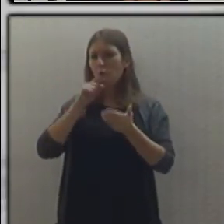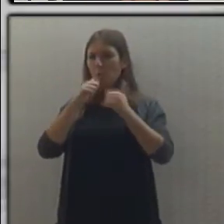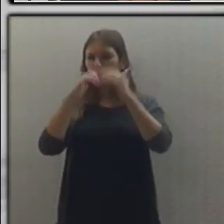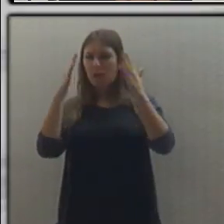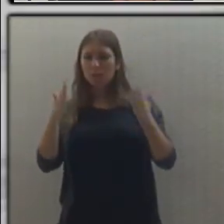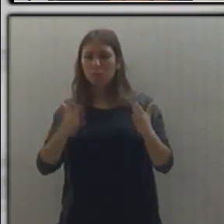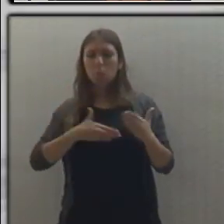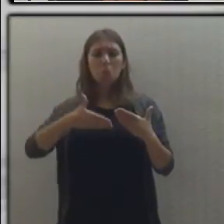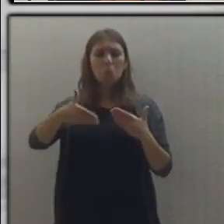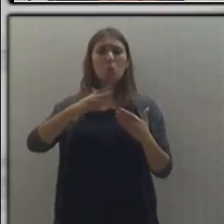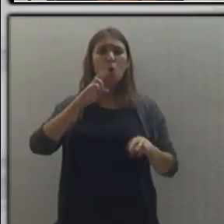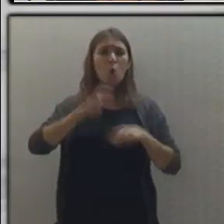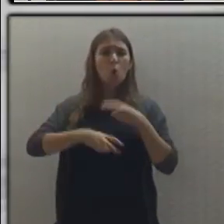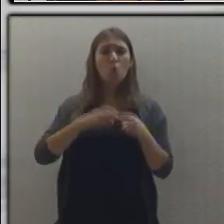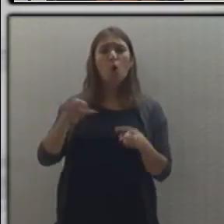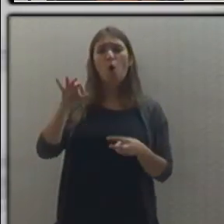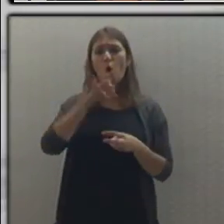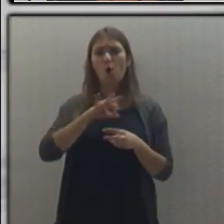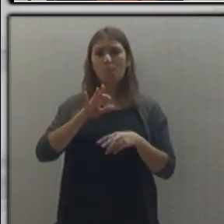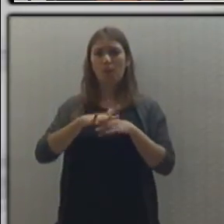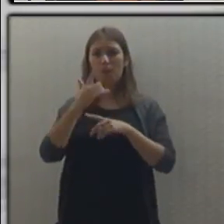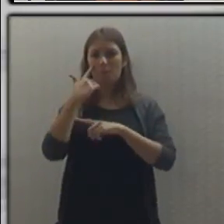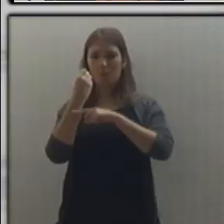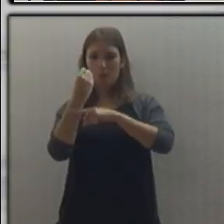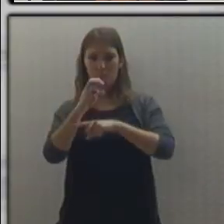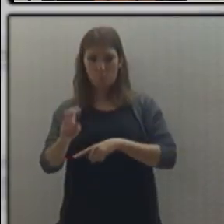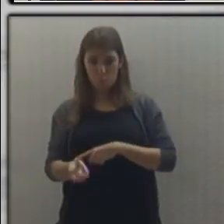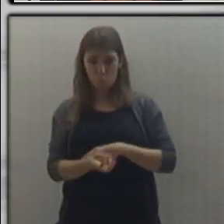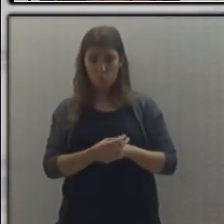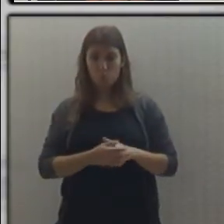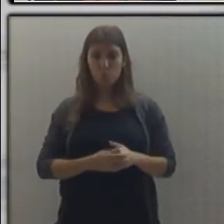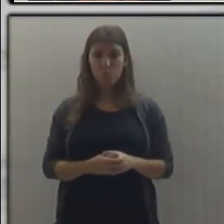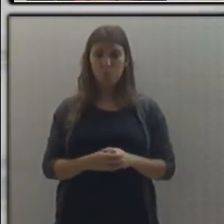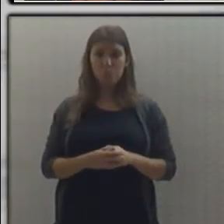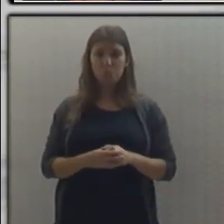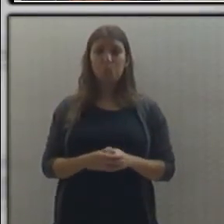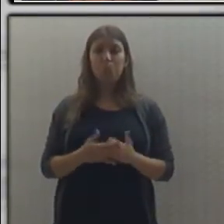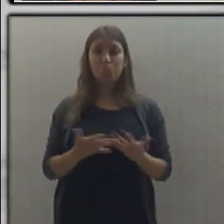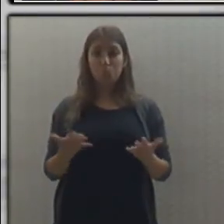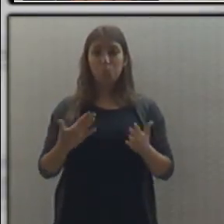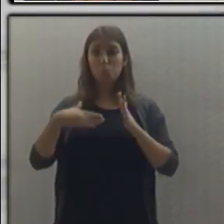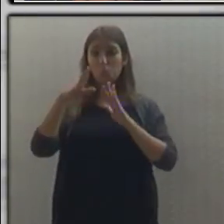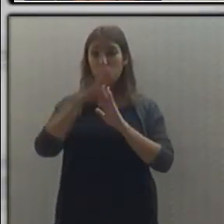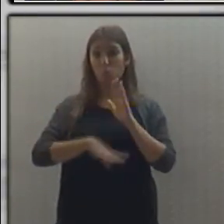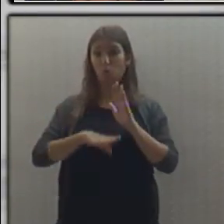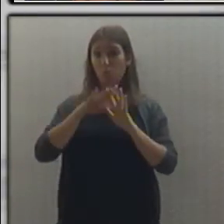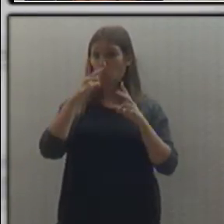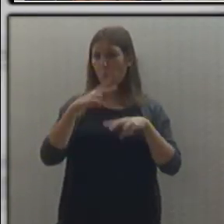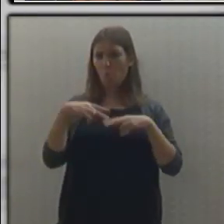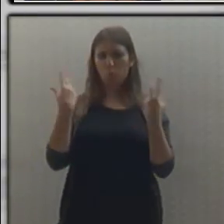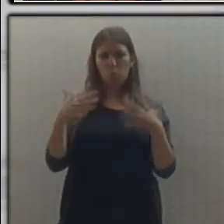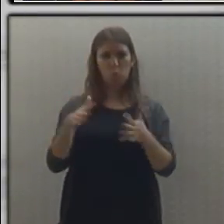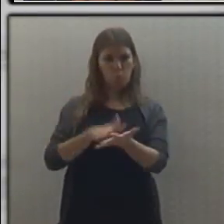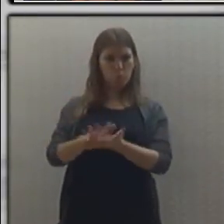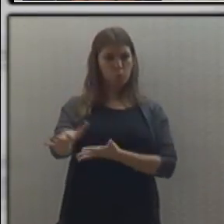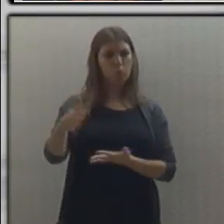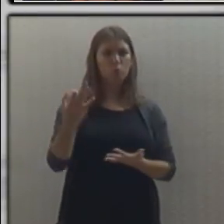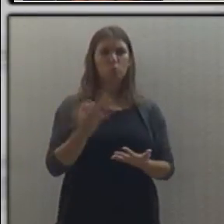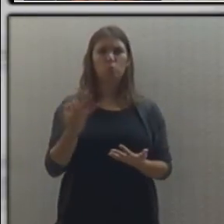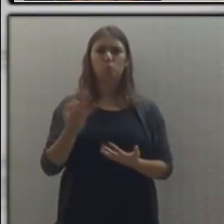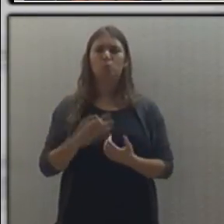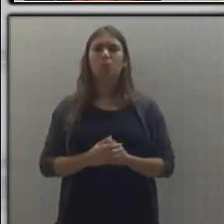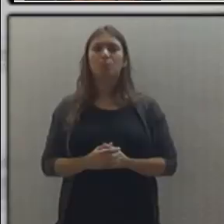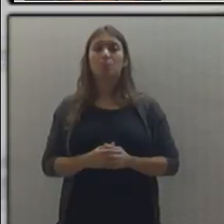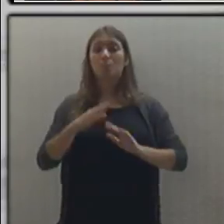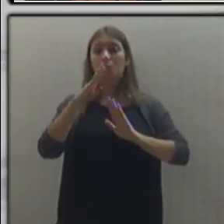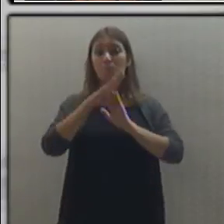para hacer obras o productos de apoyo. Entonces, como programas públicos de gran impacto,